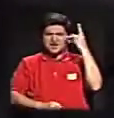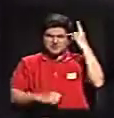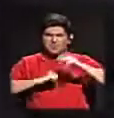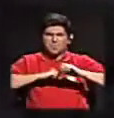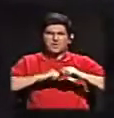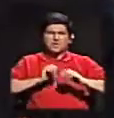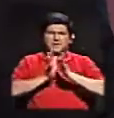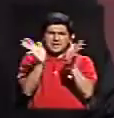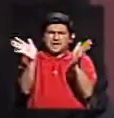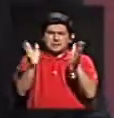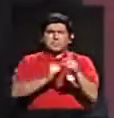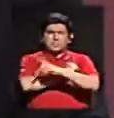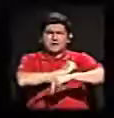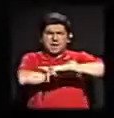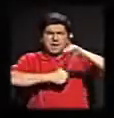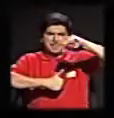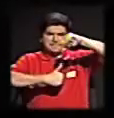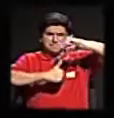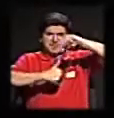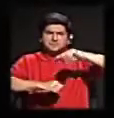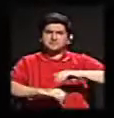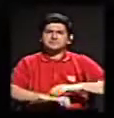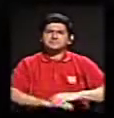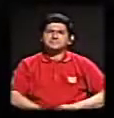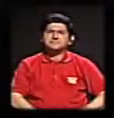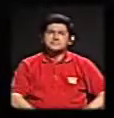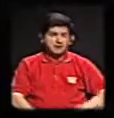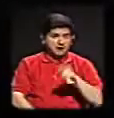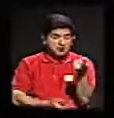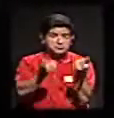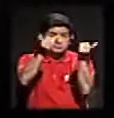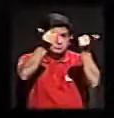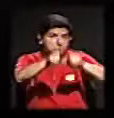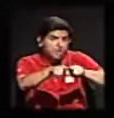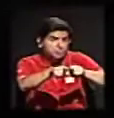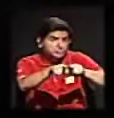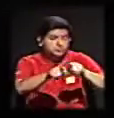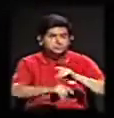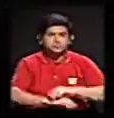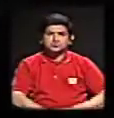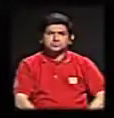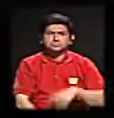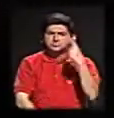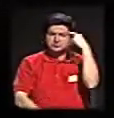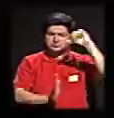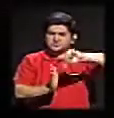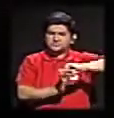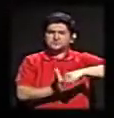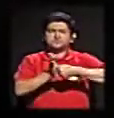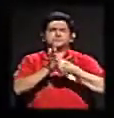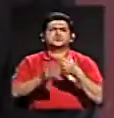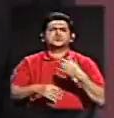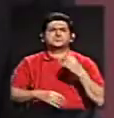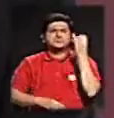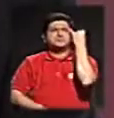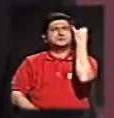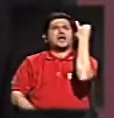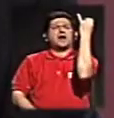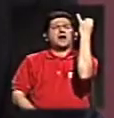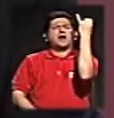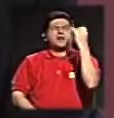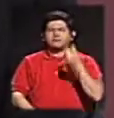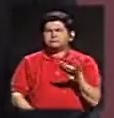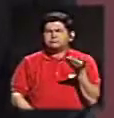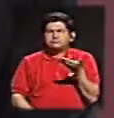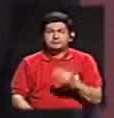en los países centroamericanos donde se ha, digamos, enfatizado la idea de